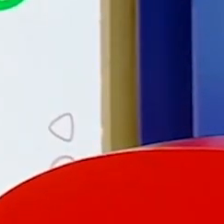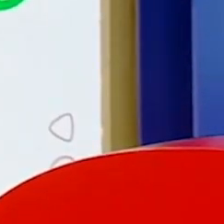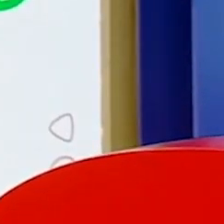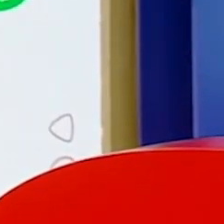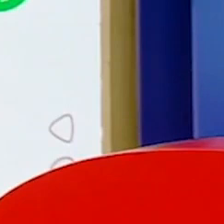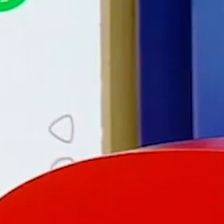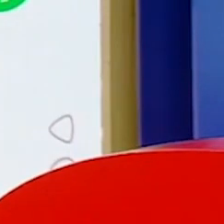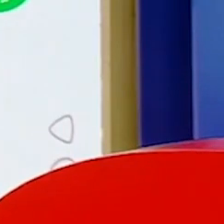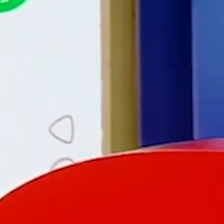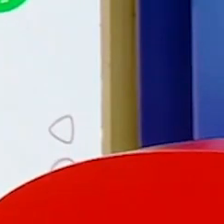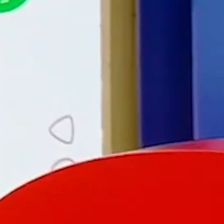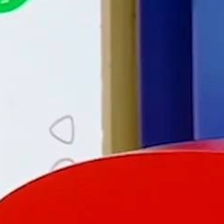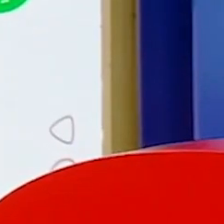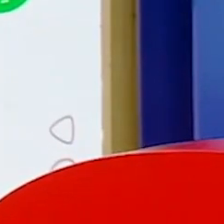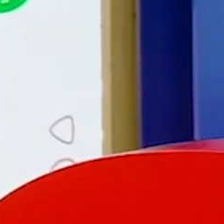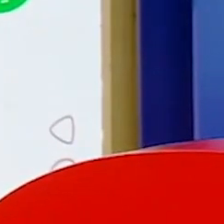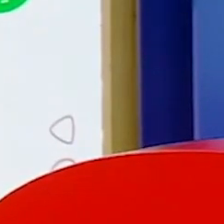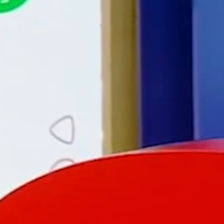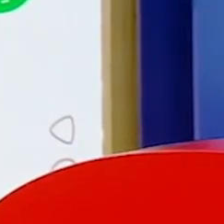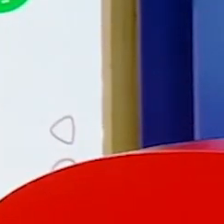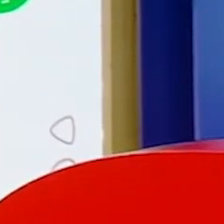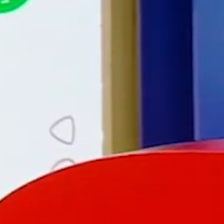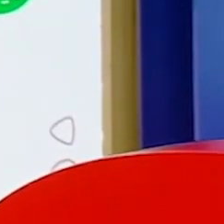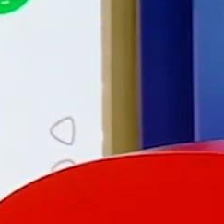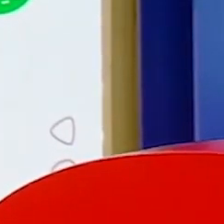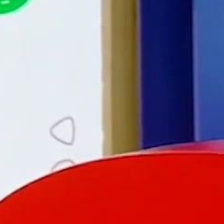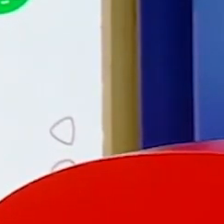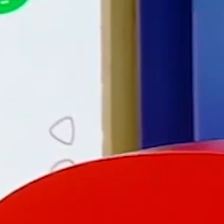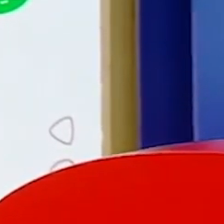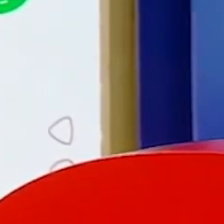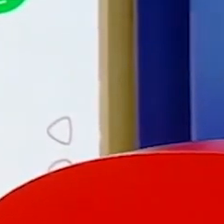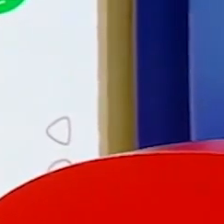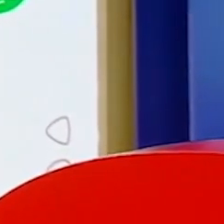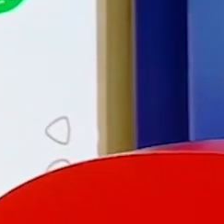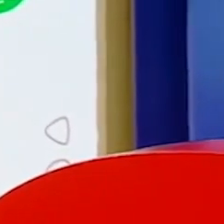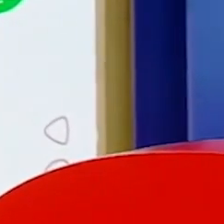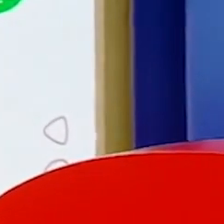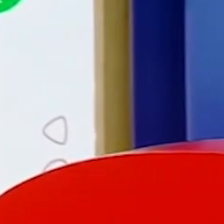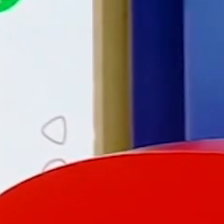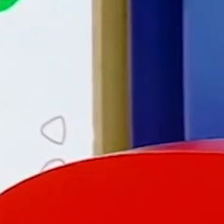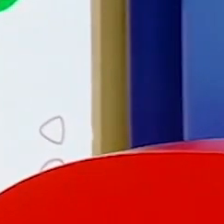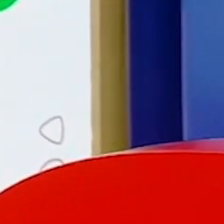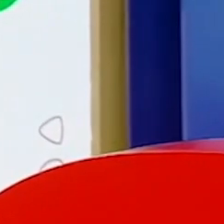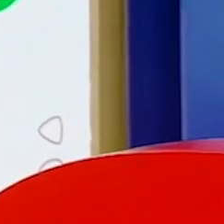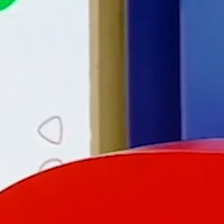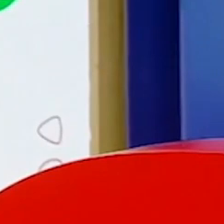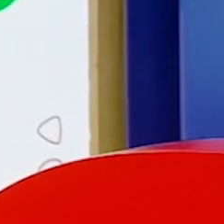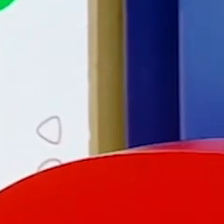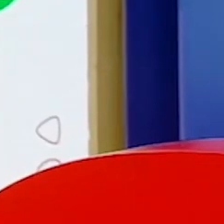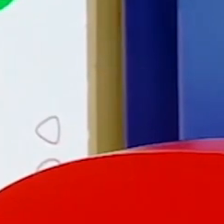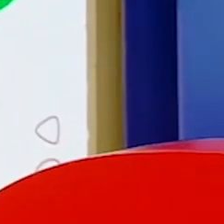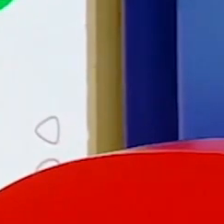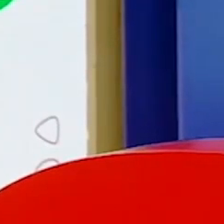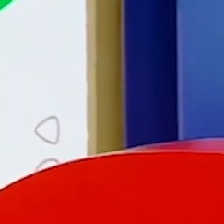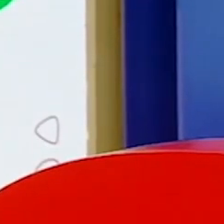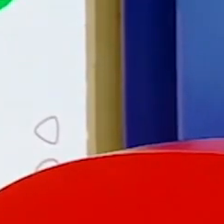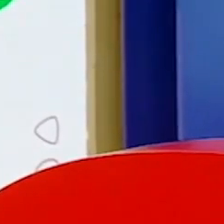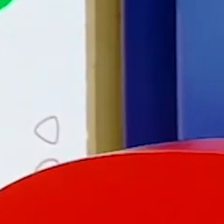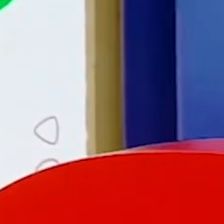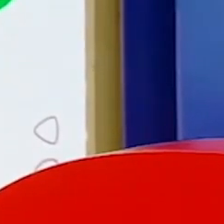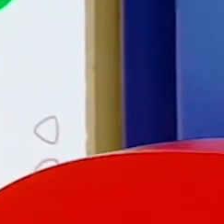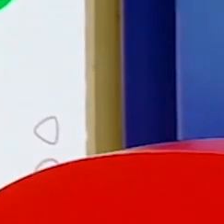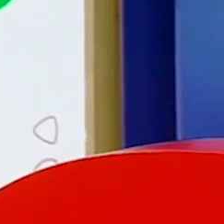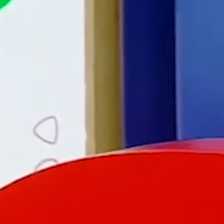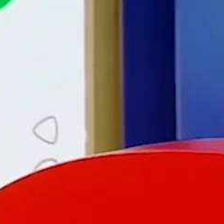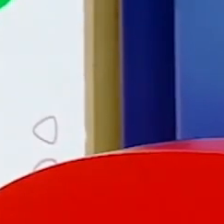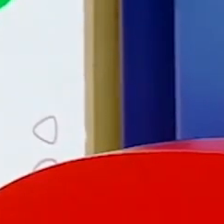vida del día a día, ya que si no hubiera aprendido sobre las expresiones algebraicas que puedo encontrar en situaciones cotidianas, no habría